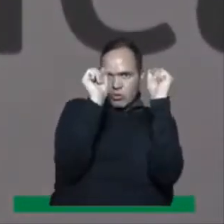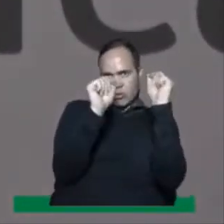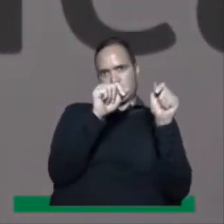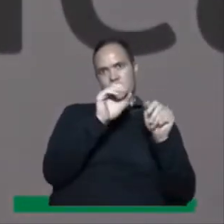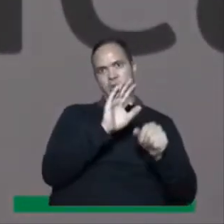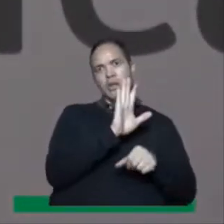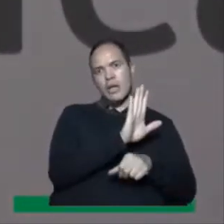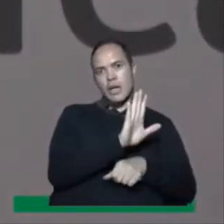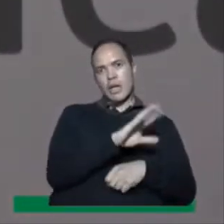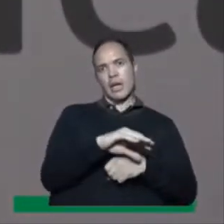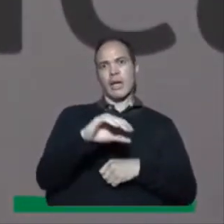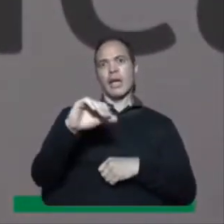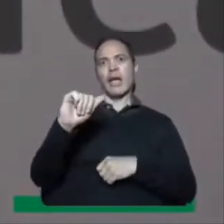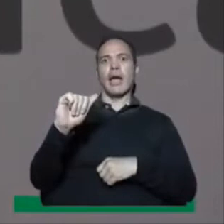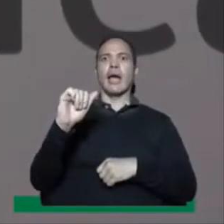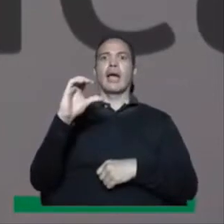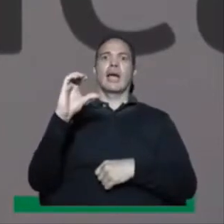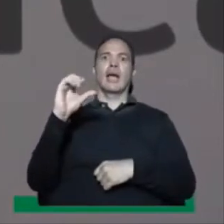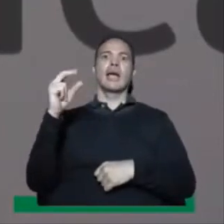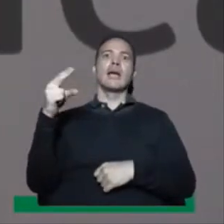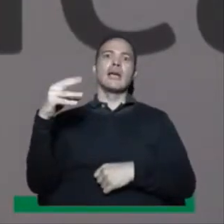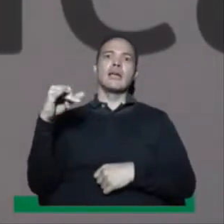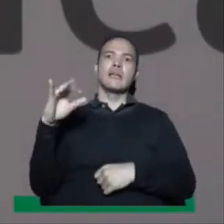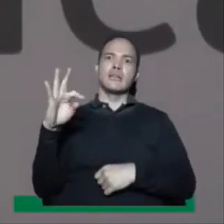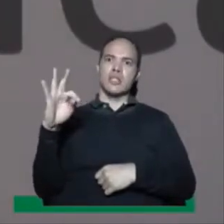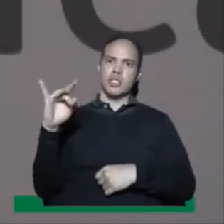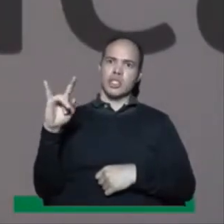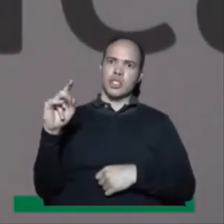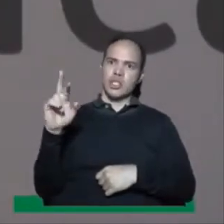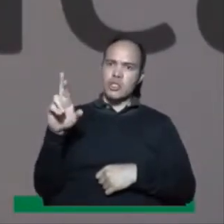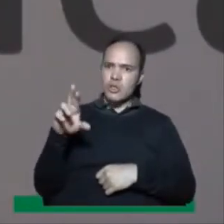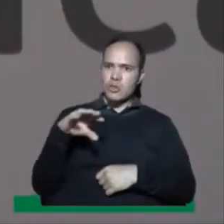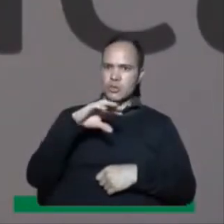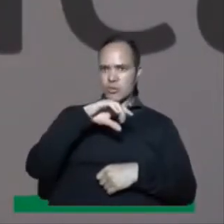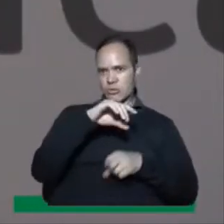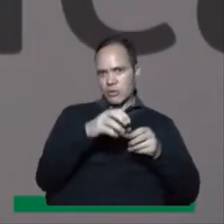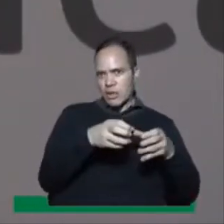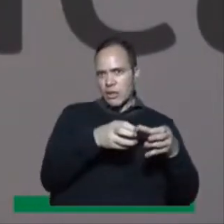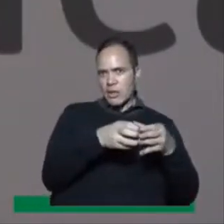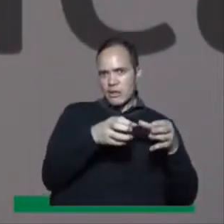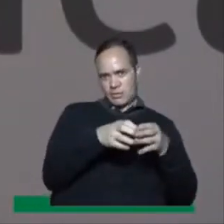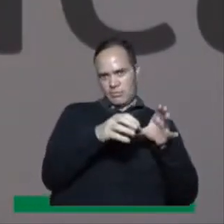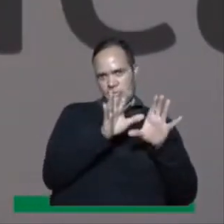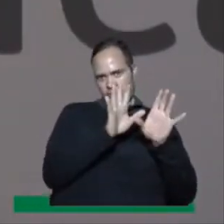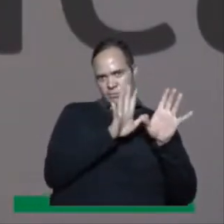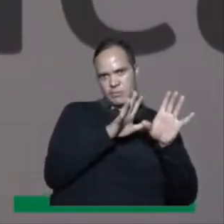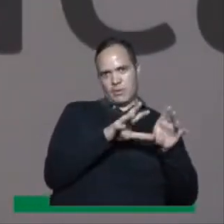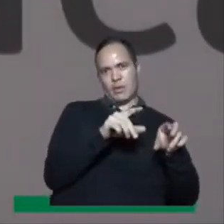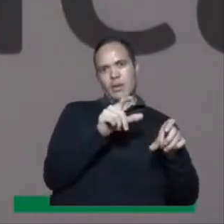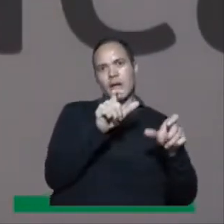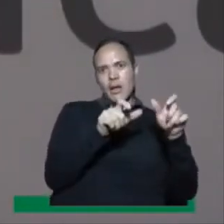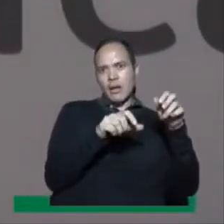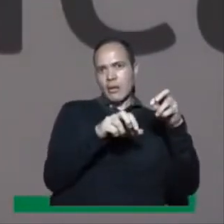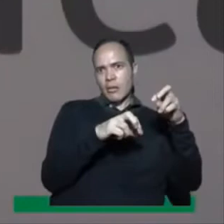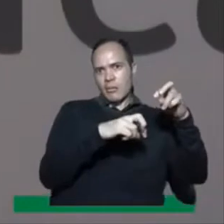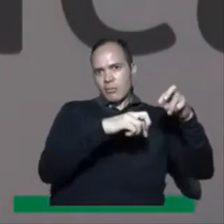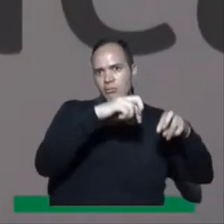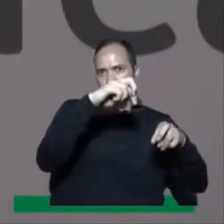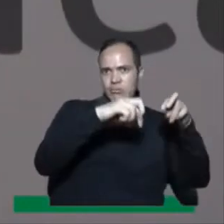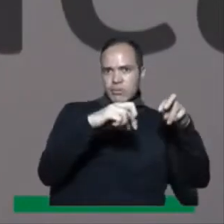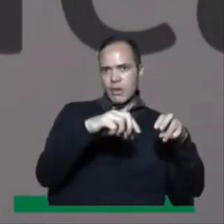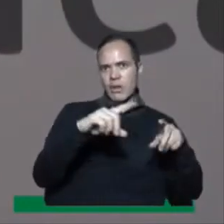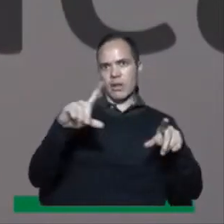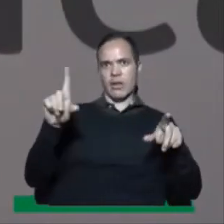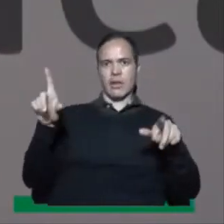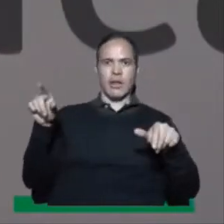título aceptamos en las mesas capital humano competencia representamos somos del